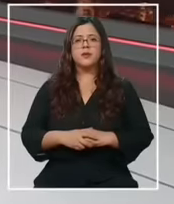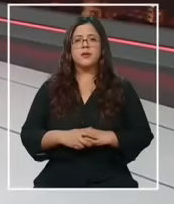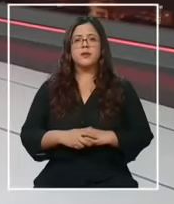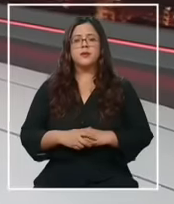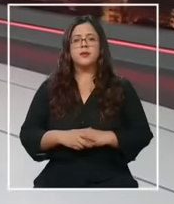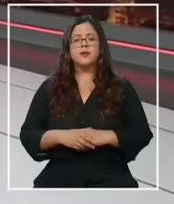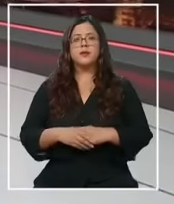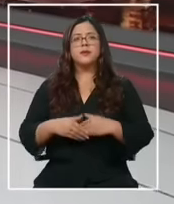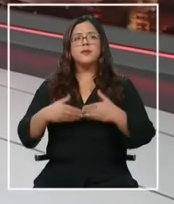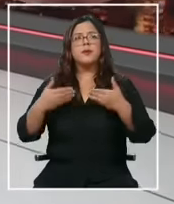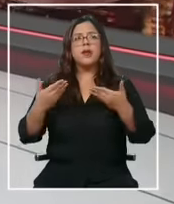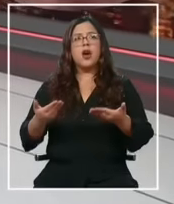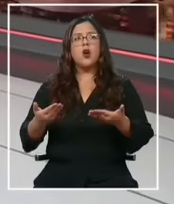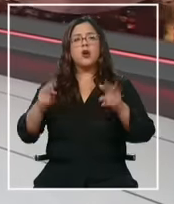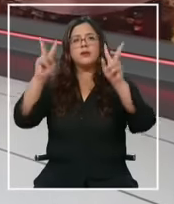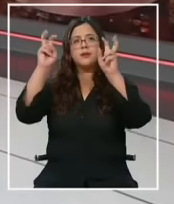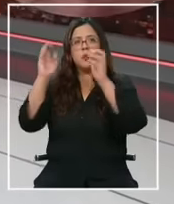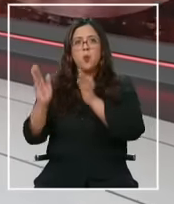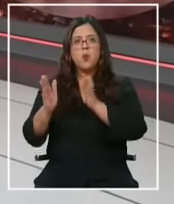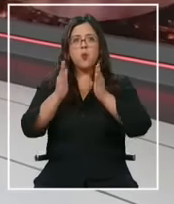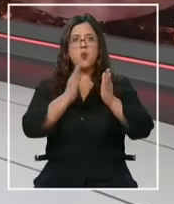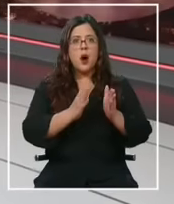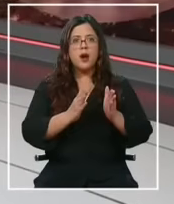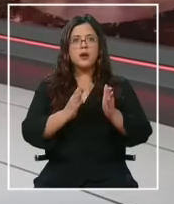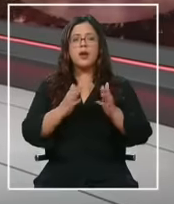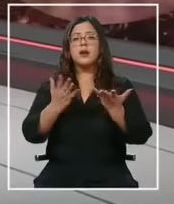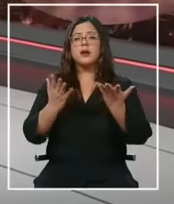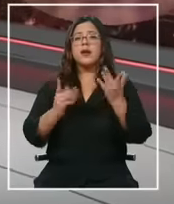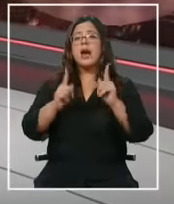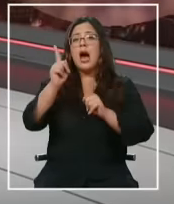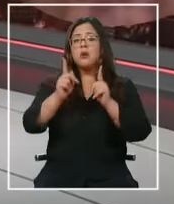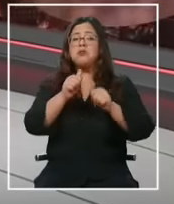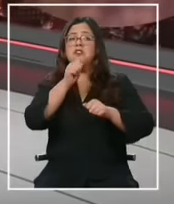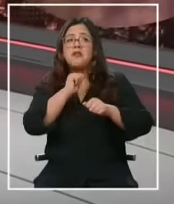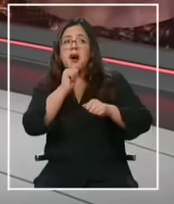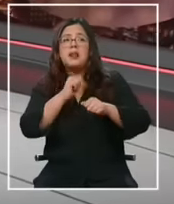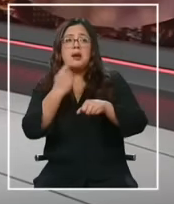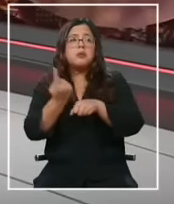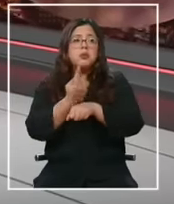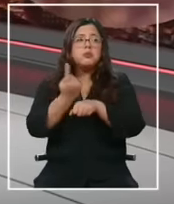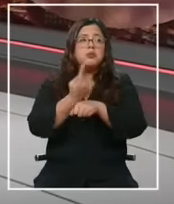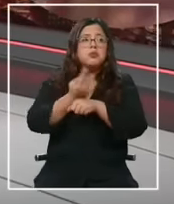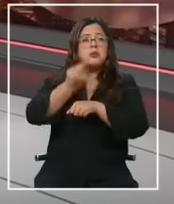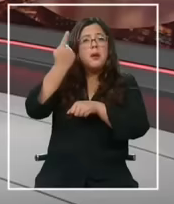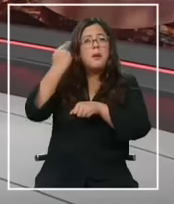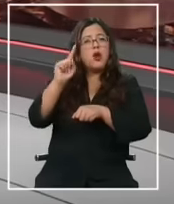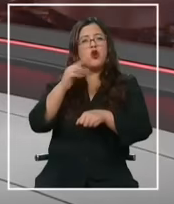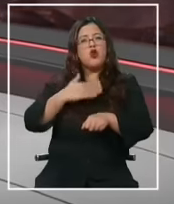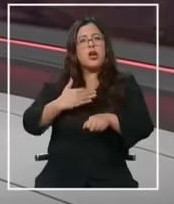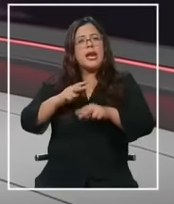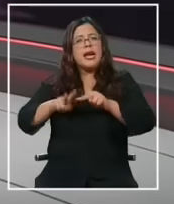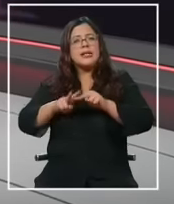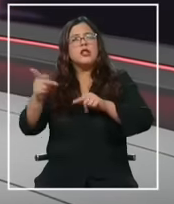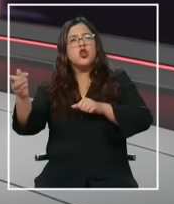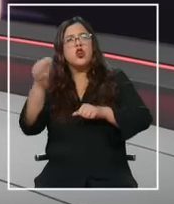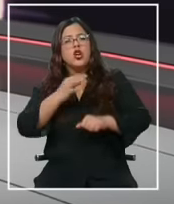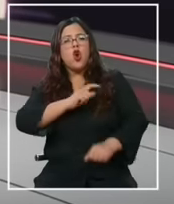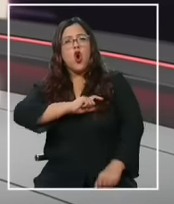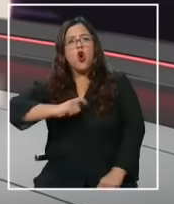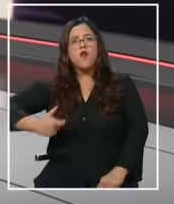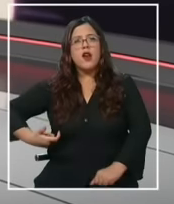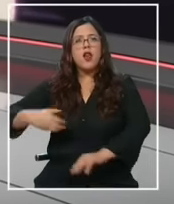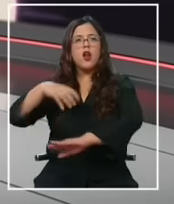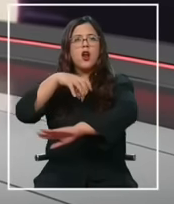Y vamos a cambiar de tema. Hay discusiones que están pendientes y que nadie quiere instalar. Eso fue lo que dijo el gobernador